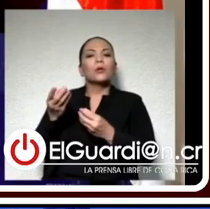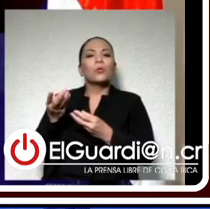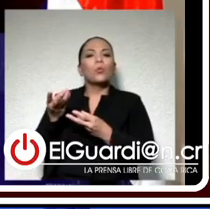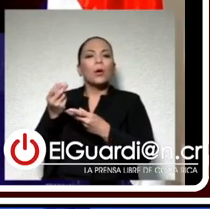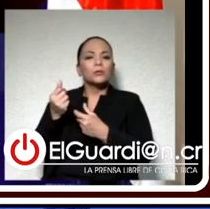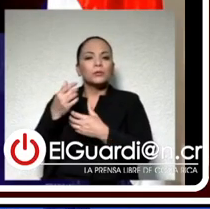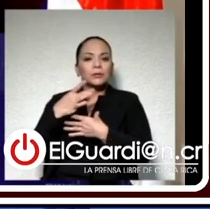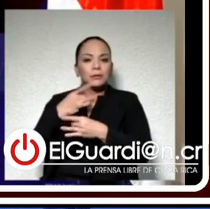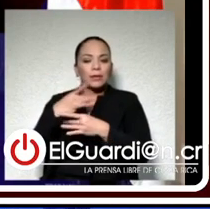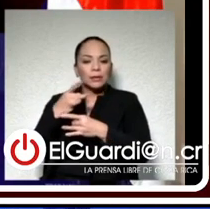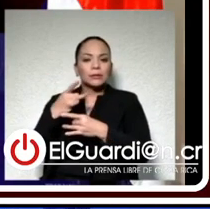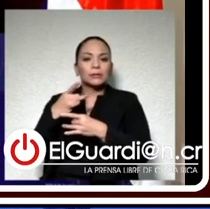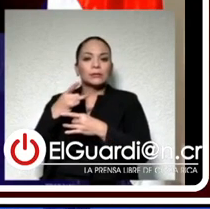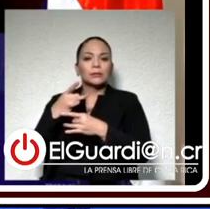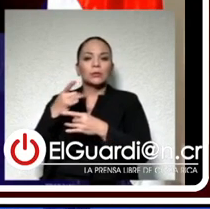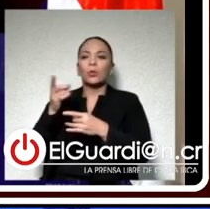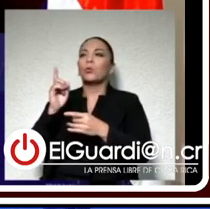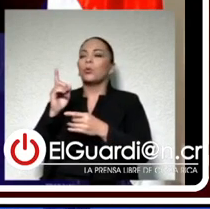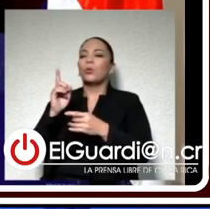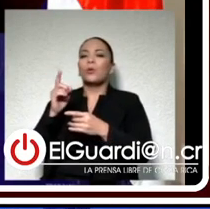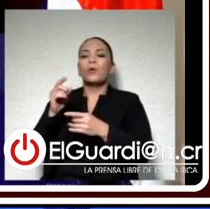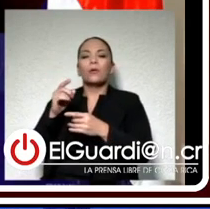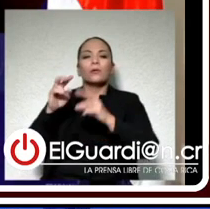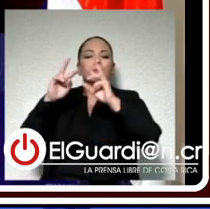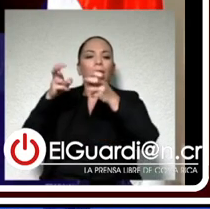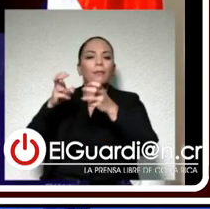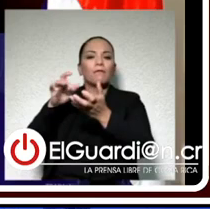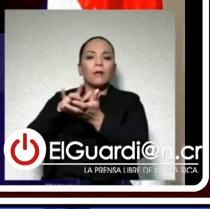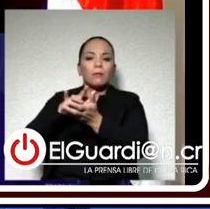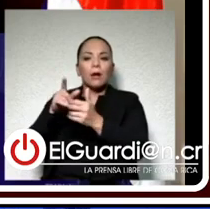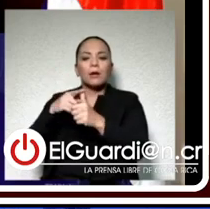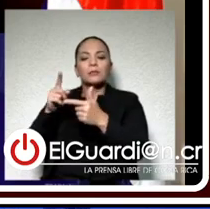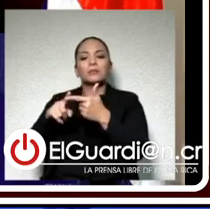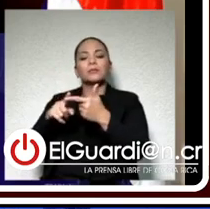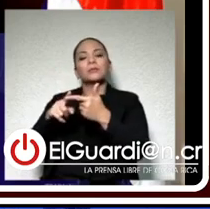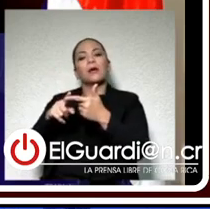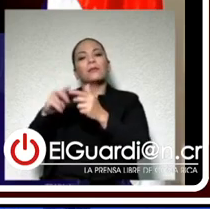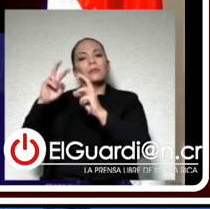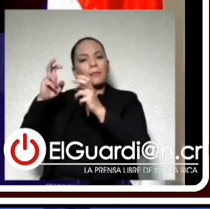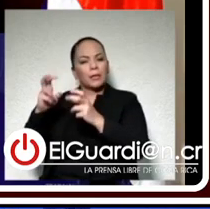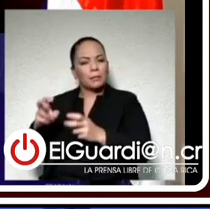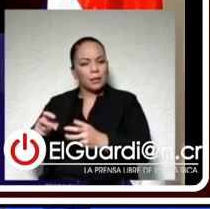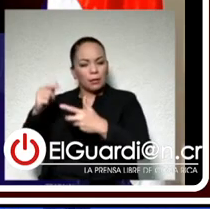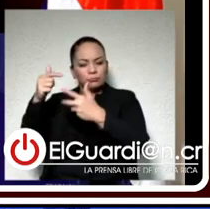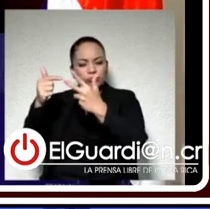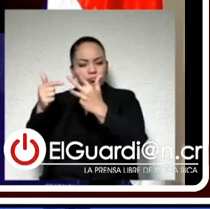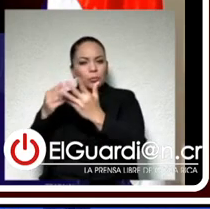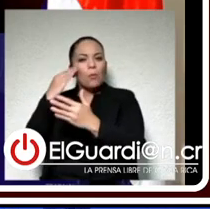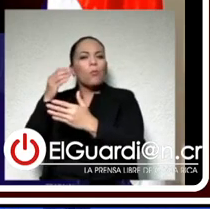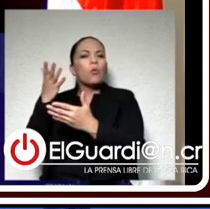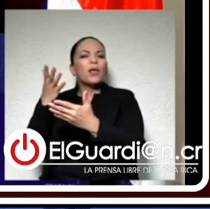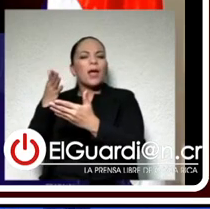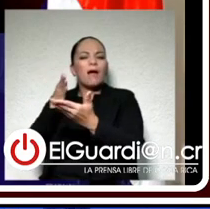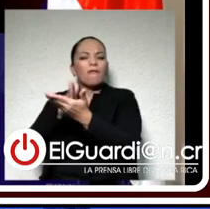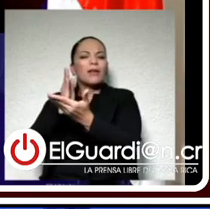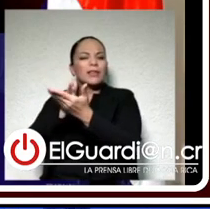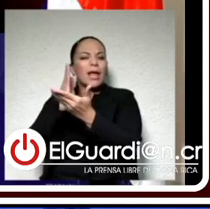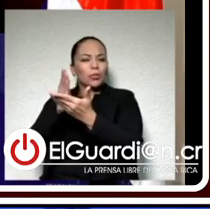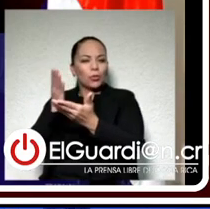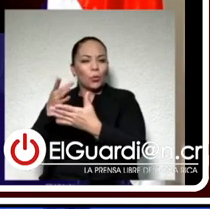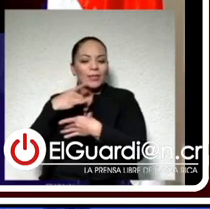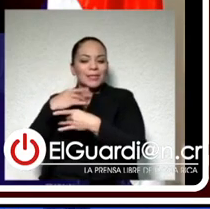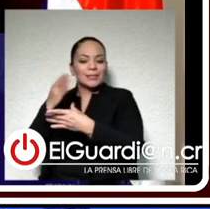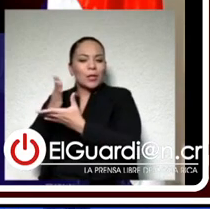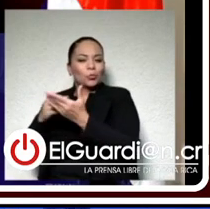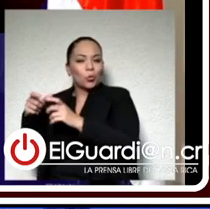Estamos hablando de farmacéuticos, estamos hablando de otros temas. ¿Y por qué, si usted se siente atacada por